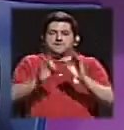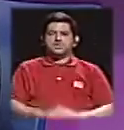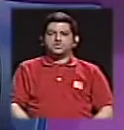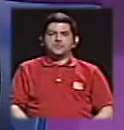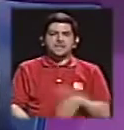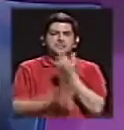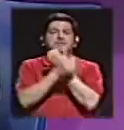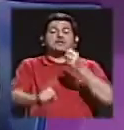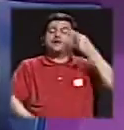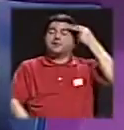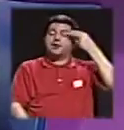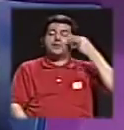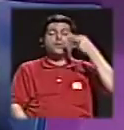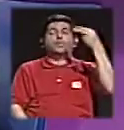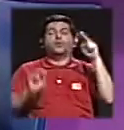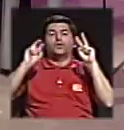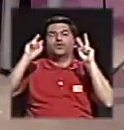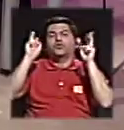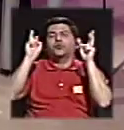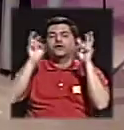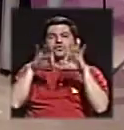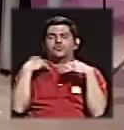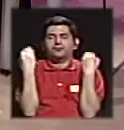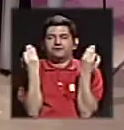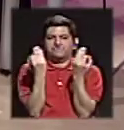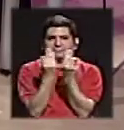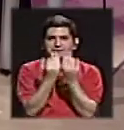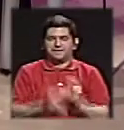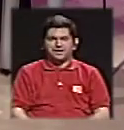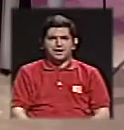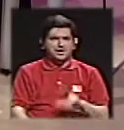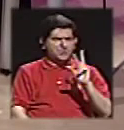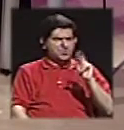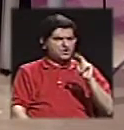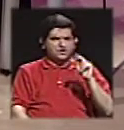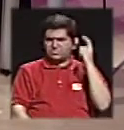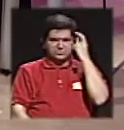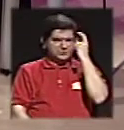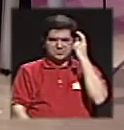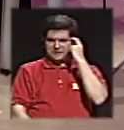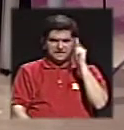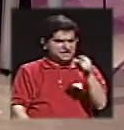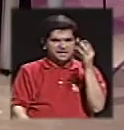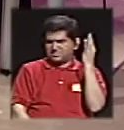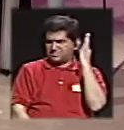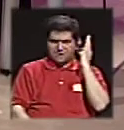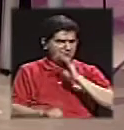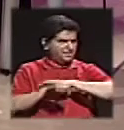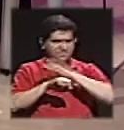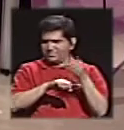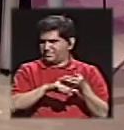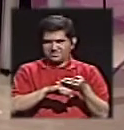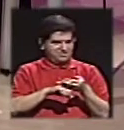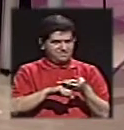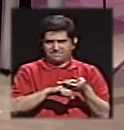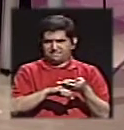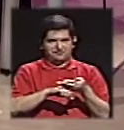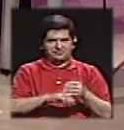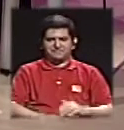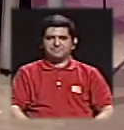salvar el honor de la familia, porque no es ni siquiera de la chica embarazada y